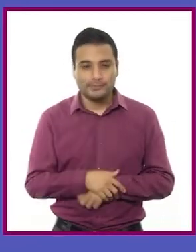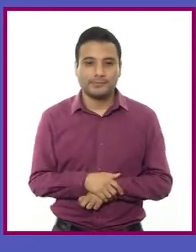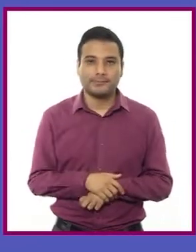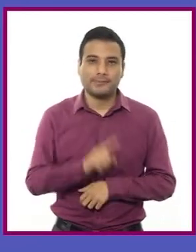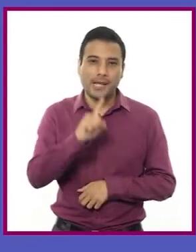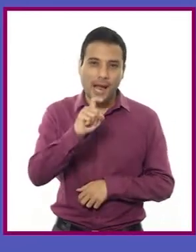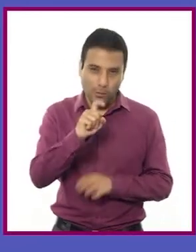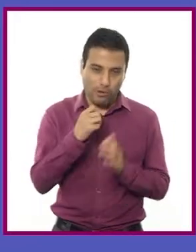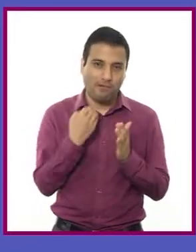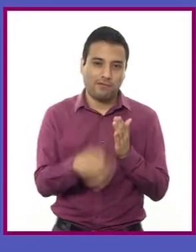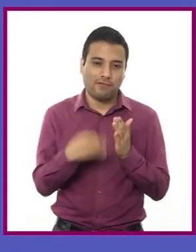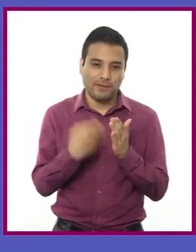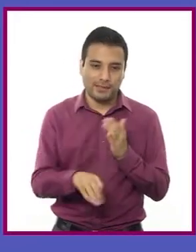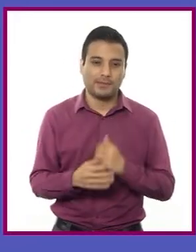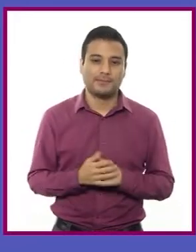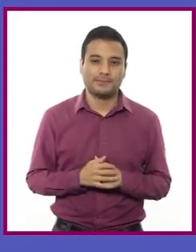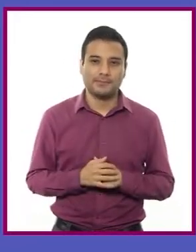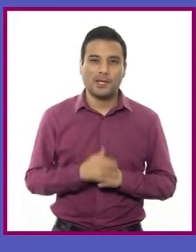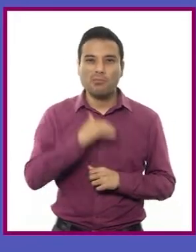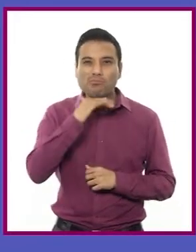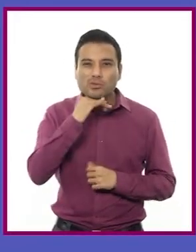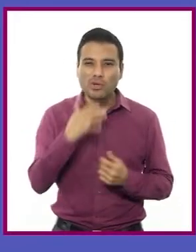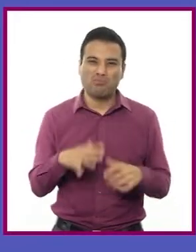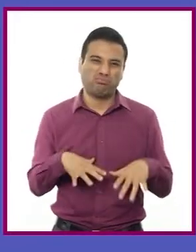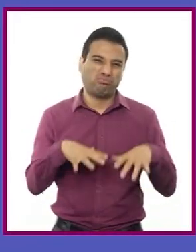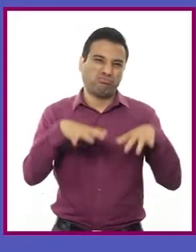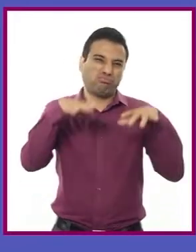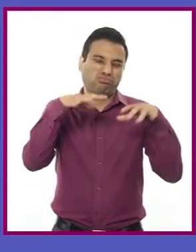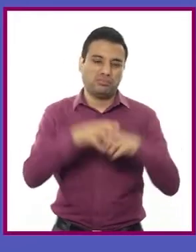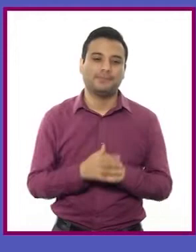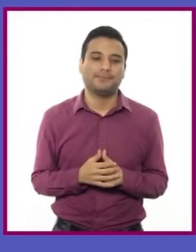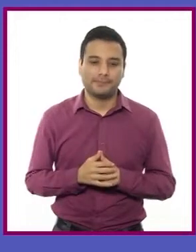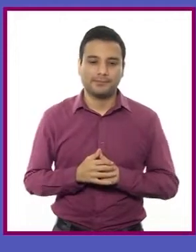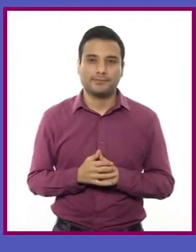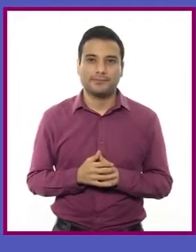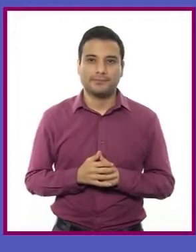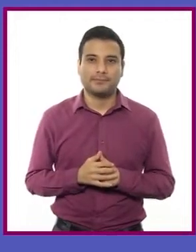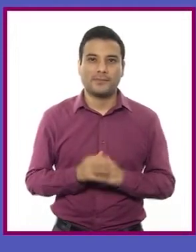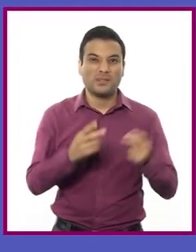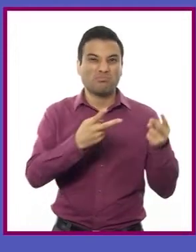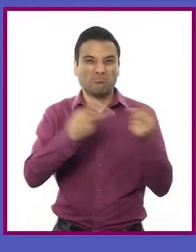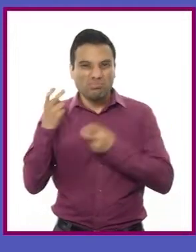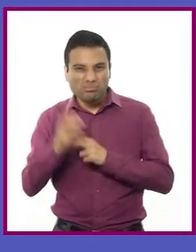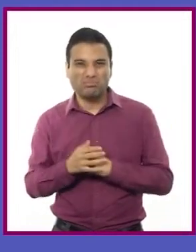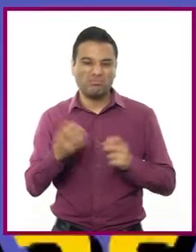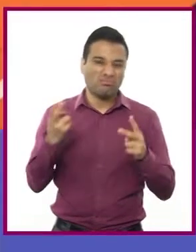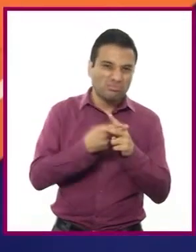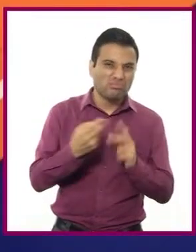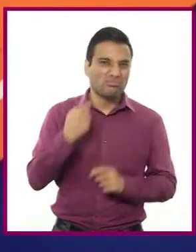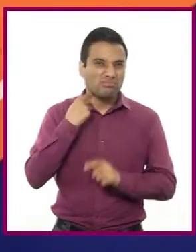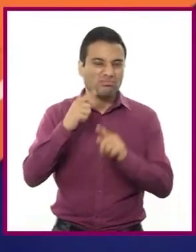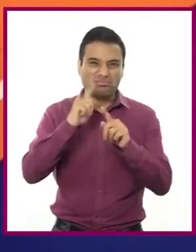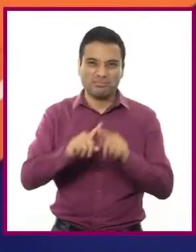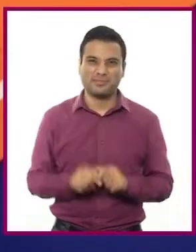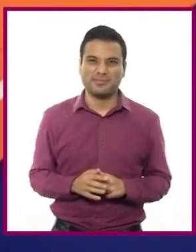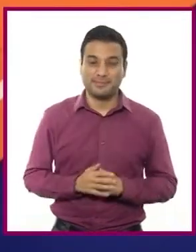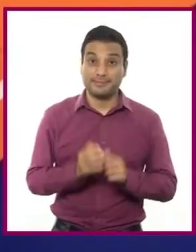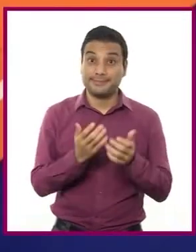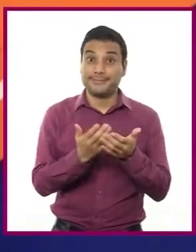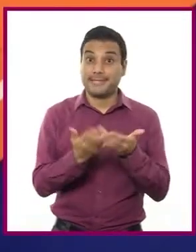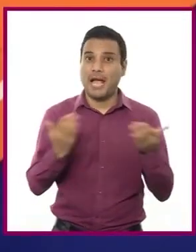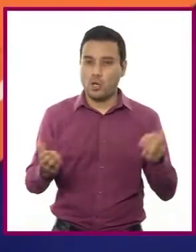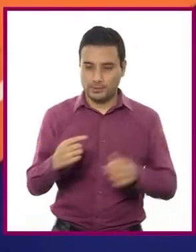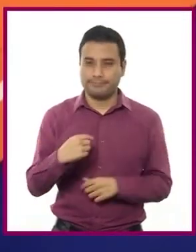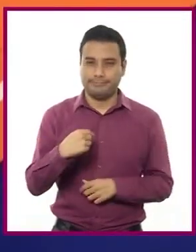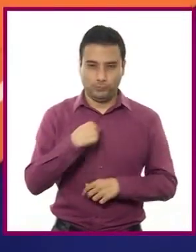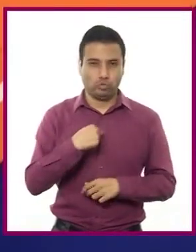agua, la acumulación de basura, la delincuencia. Ahora me toca leer la